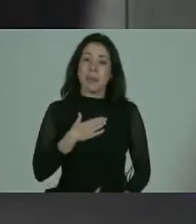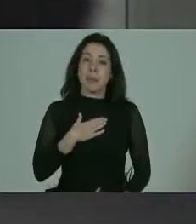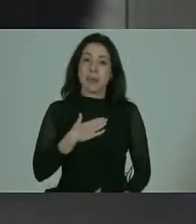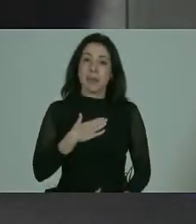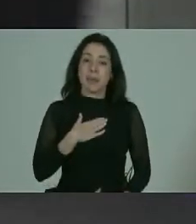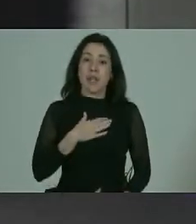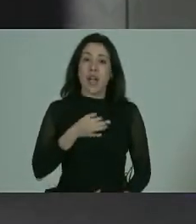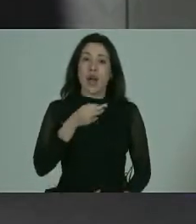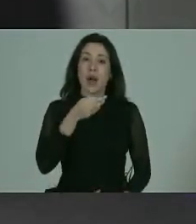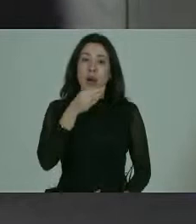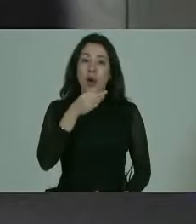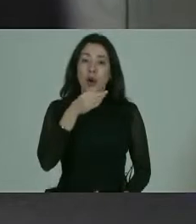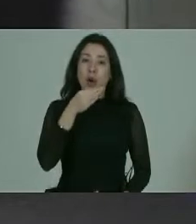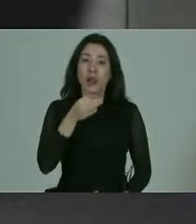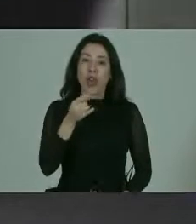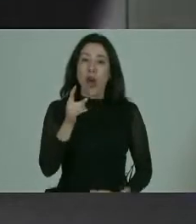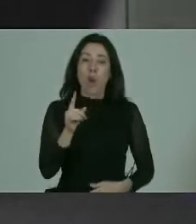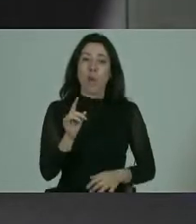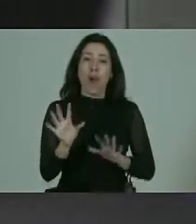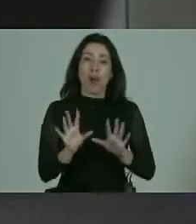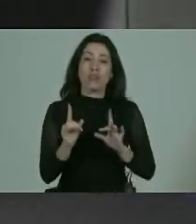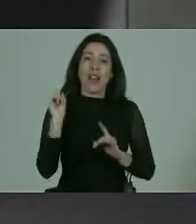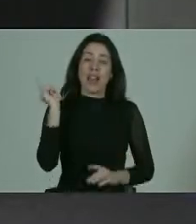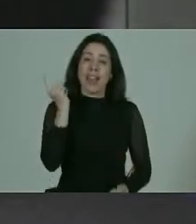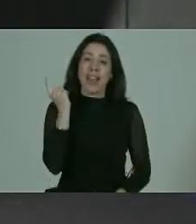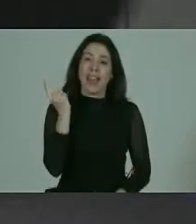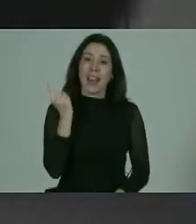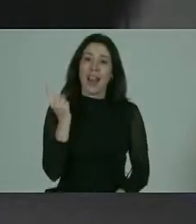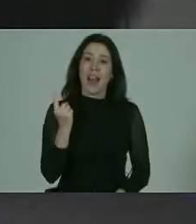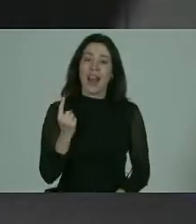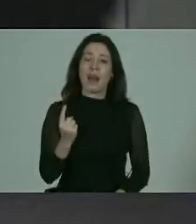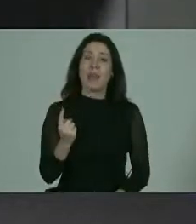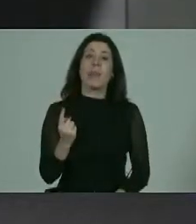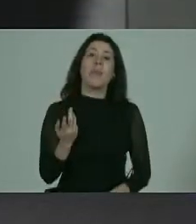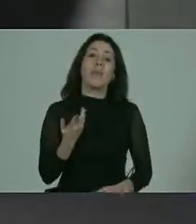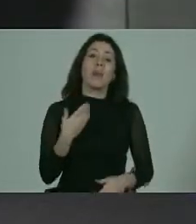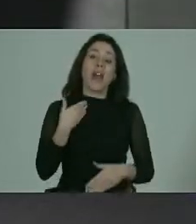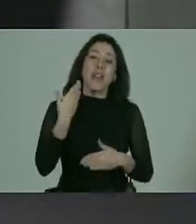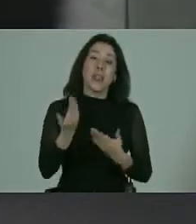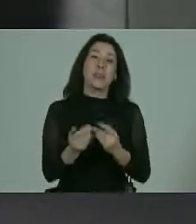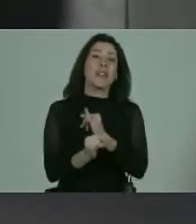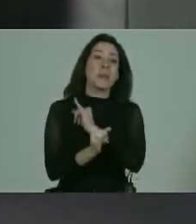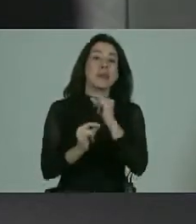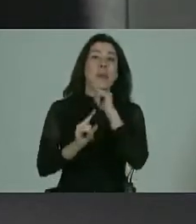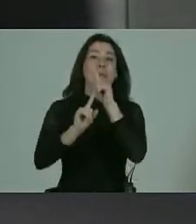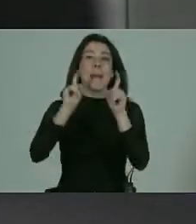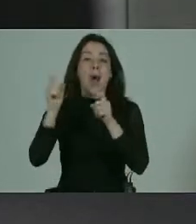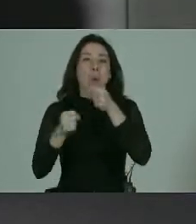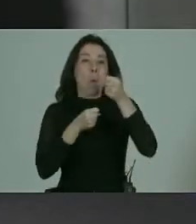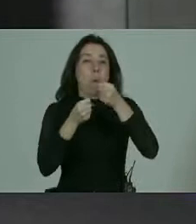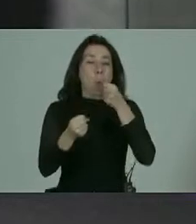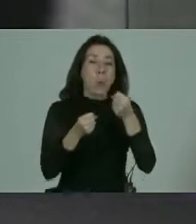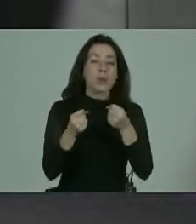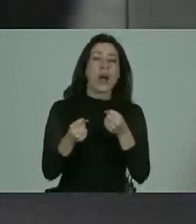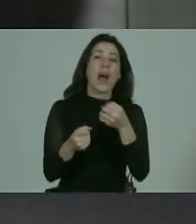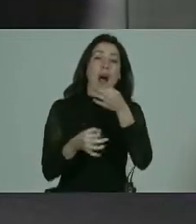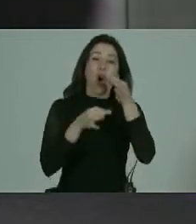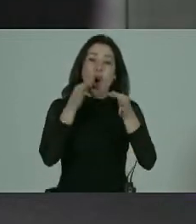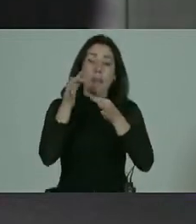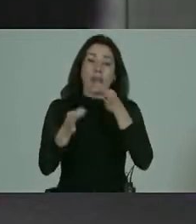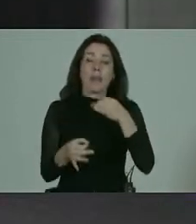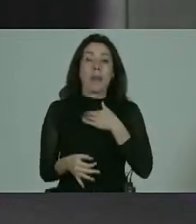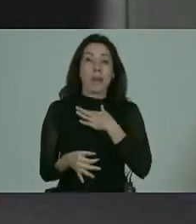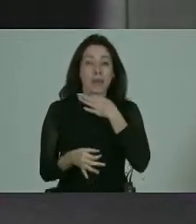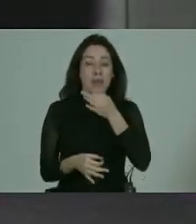contar algo a nivel general porque luego por supuesto viene la ronda de preguntas y comentarios pero también me gustaría plantear la